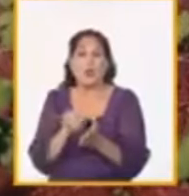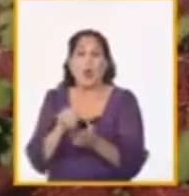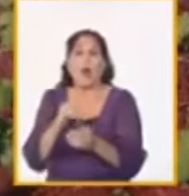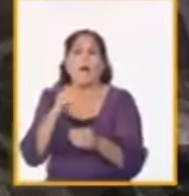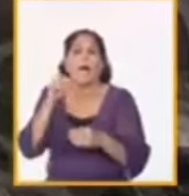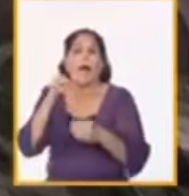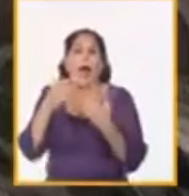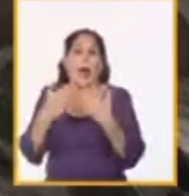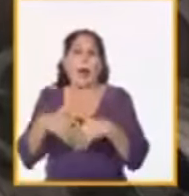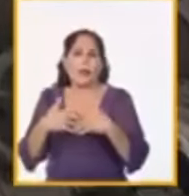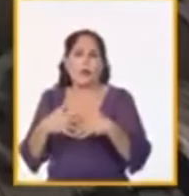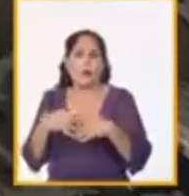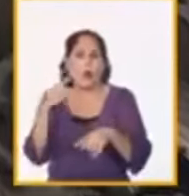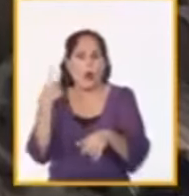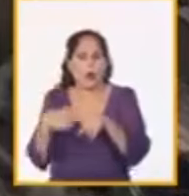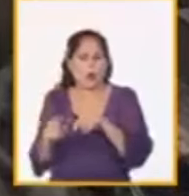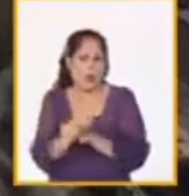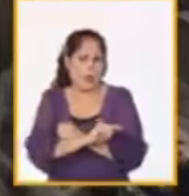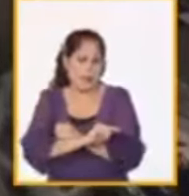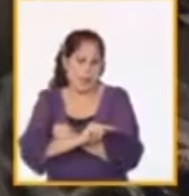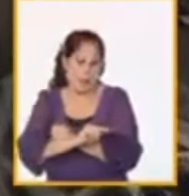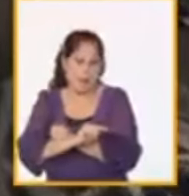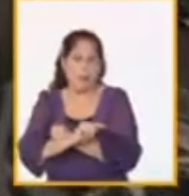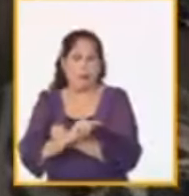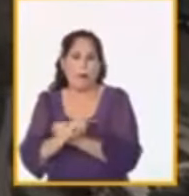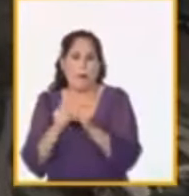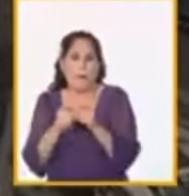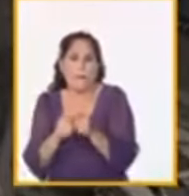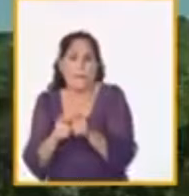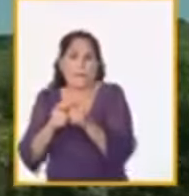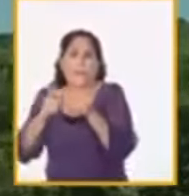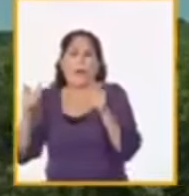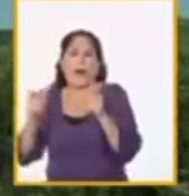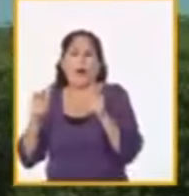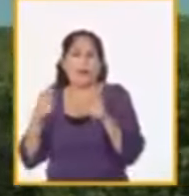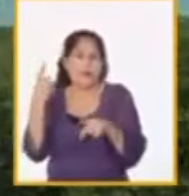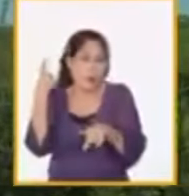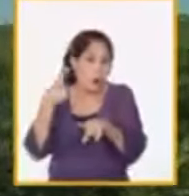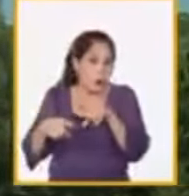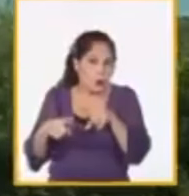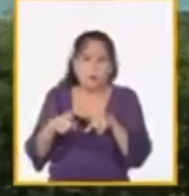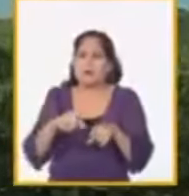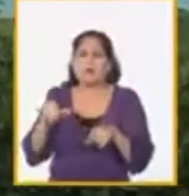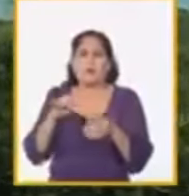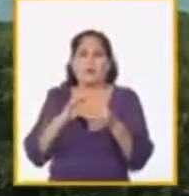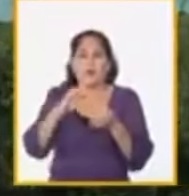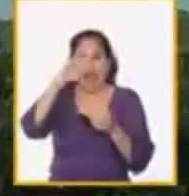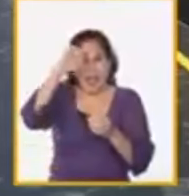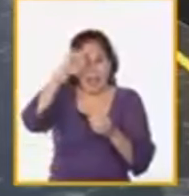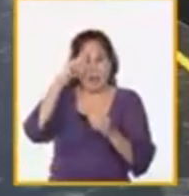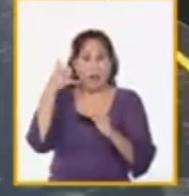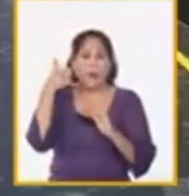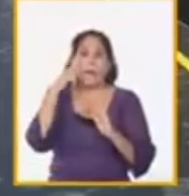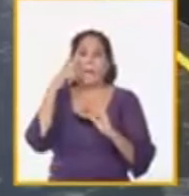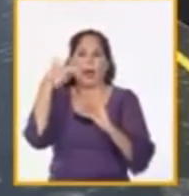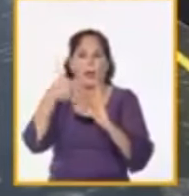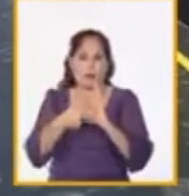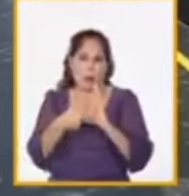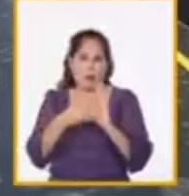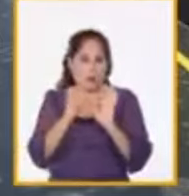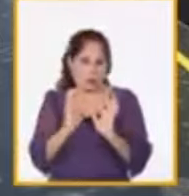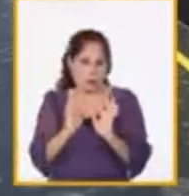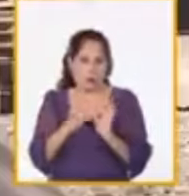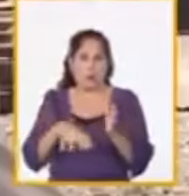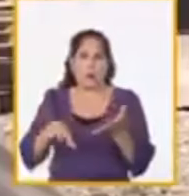agricultura y, más reciente, la expansión de infraestructuras gasopetrolíferas en la Franja